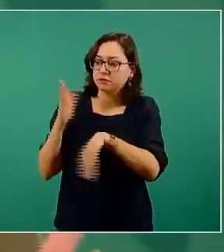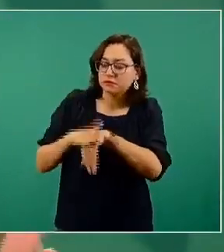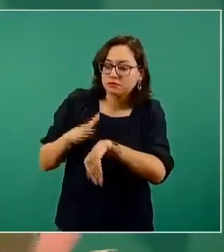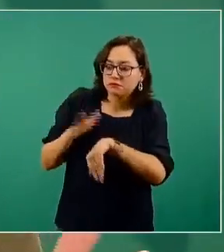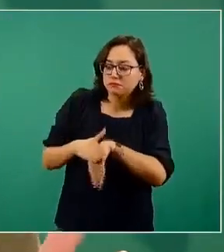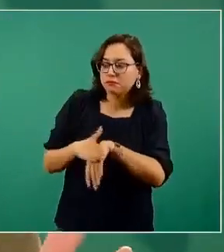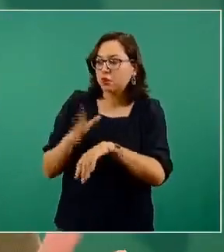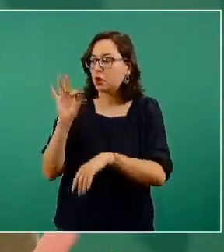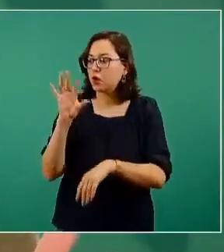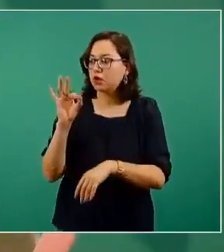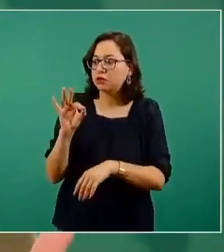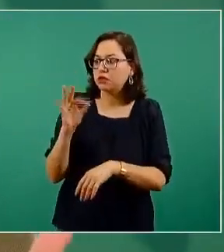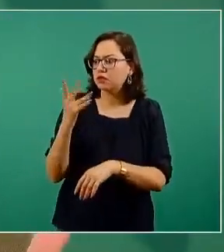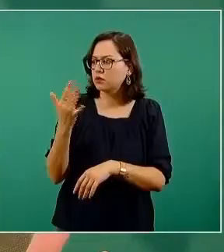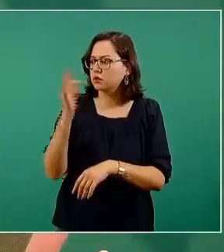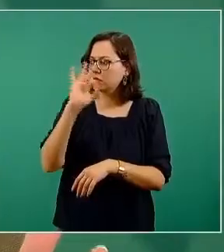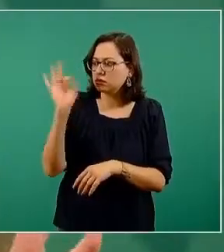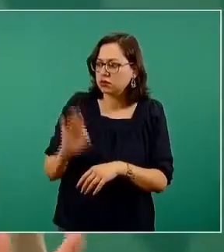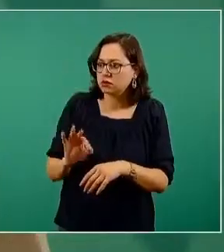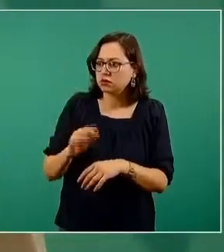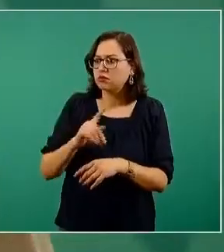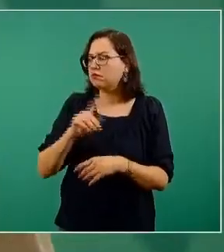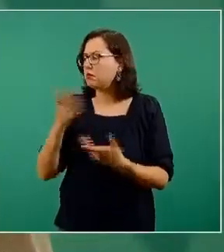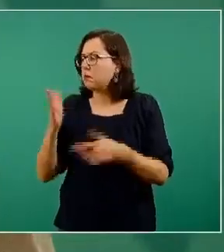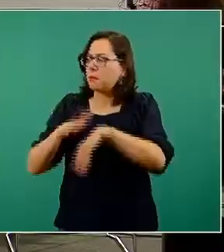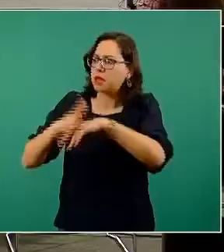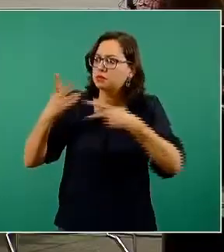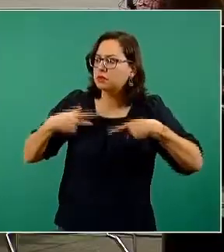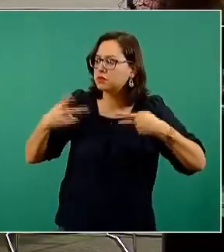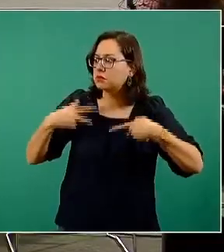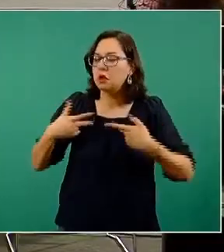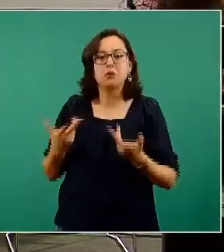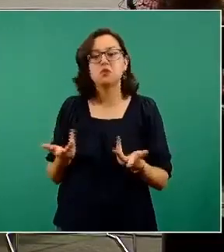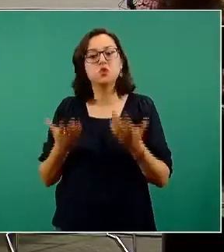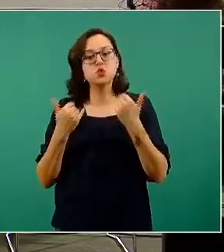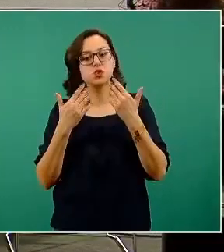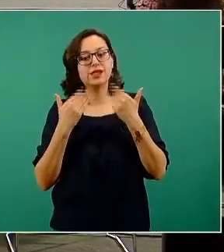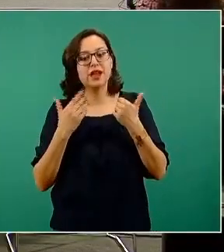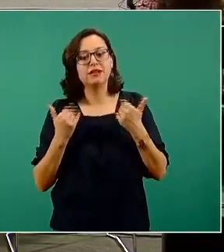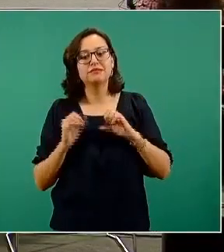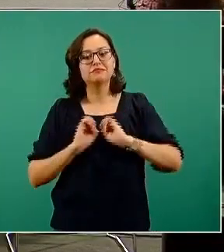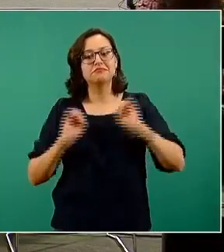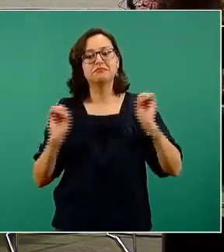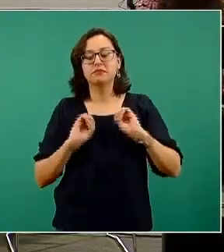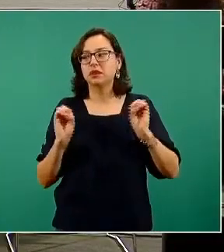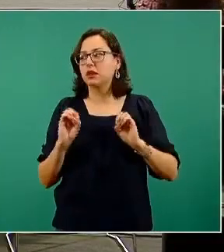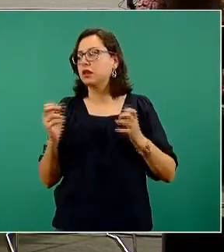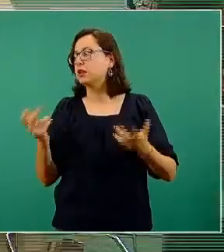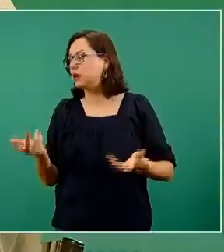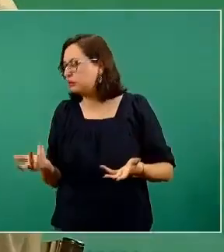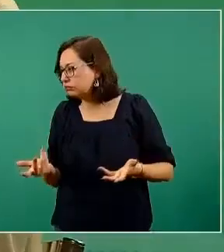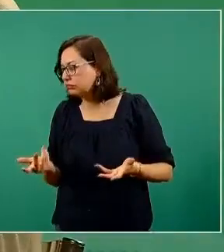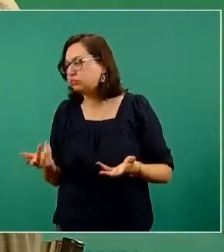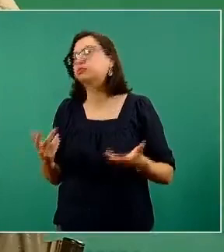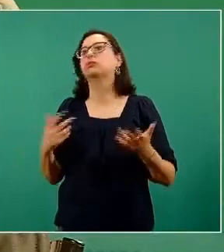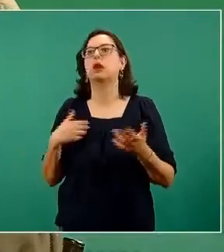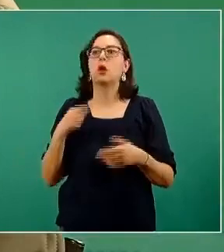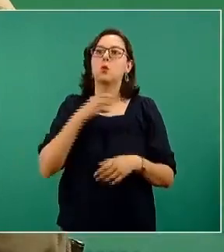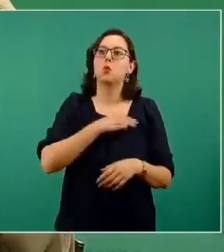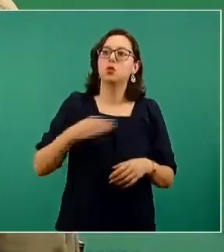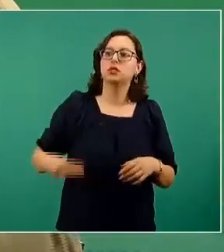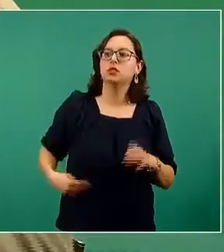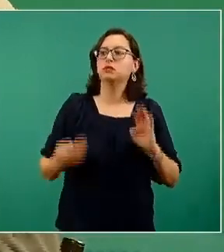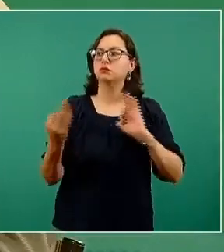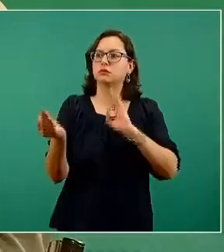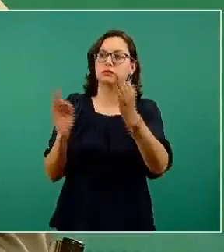40-50% de ese censo ya no había adultos mayores, ¿no? Entonces tuvieron que moverse a municipios vecinos y están cubriendo, pero